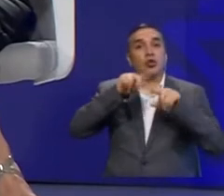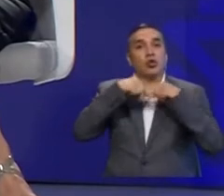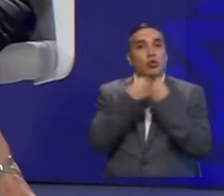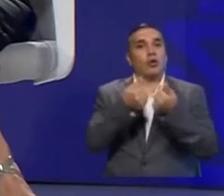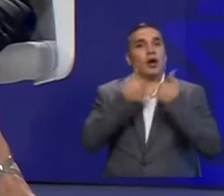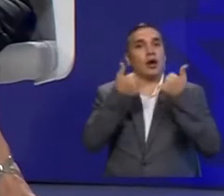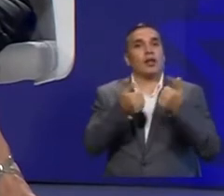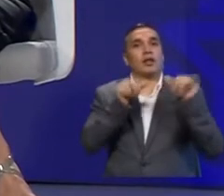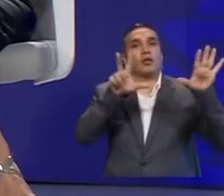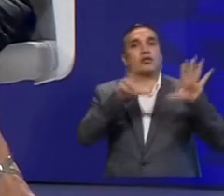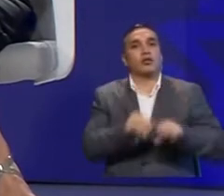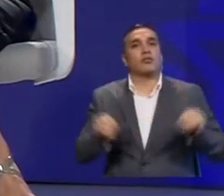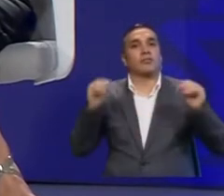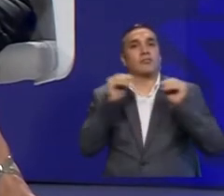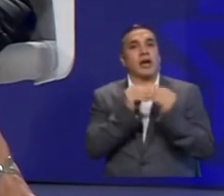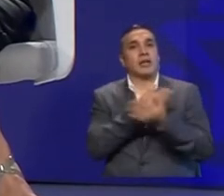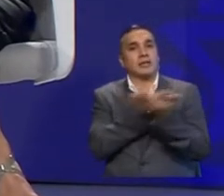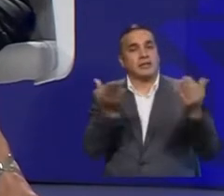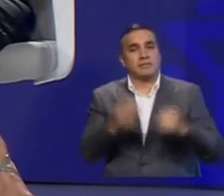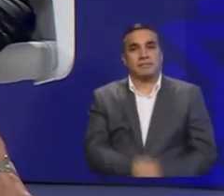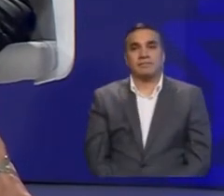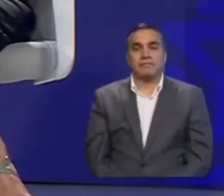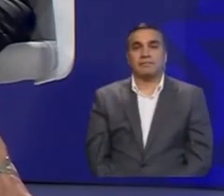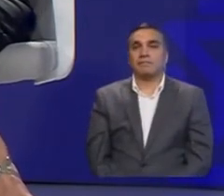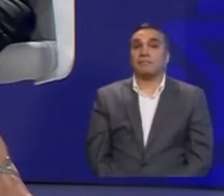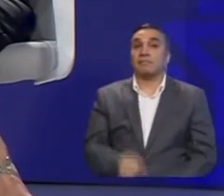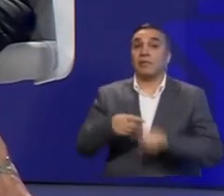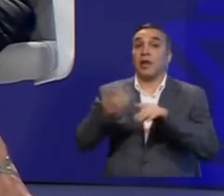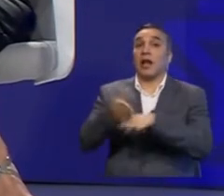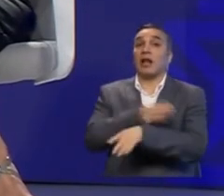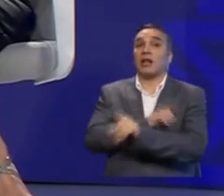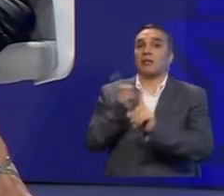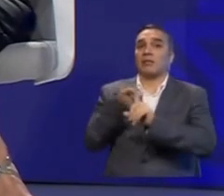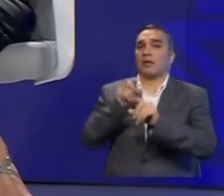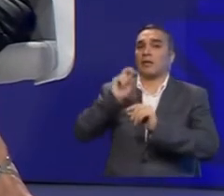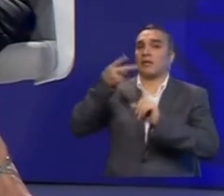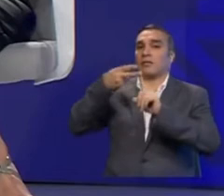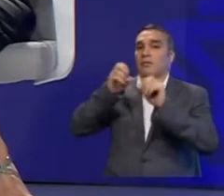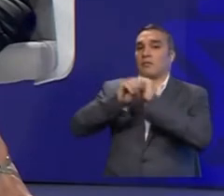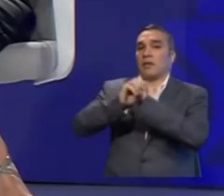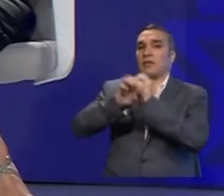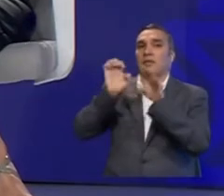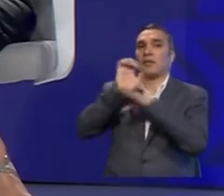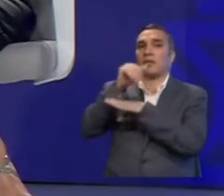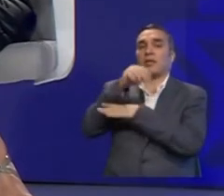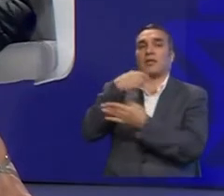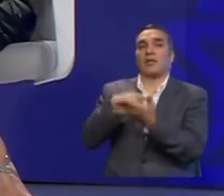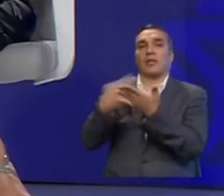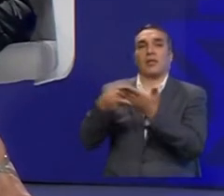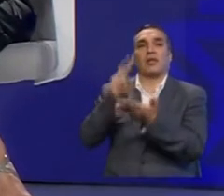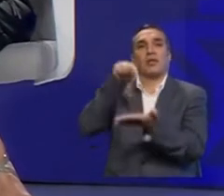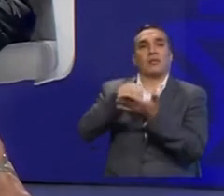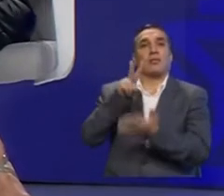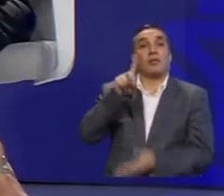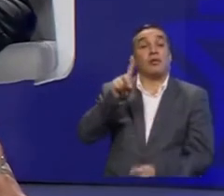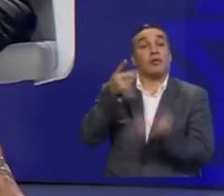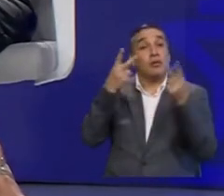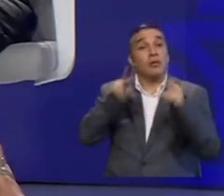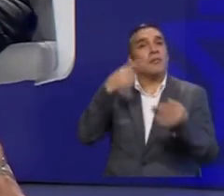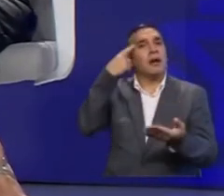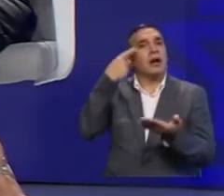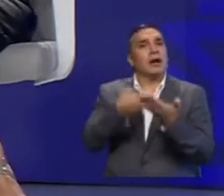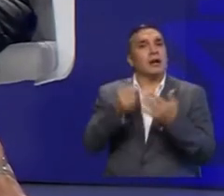candidatos, 8 nuevos aspirantes a Carondelet. Pero antes vamos a una segunda pausa de programación Ecuador Debate 2021 y también para